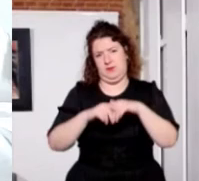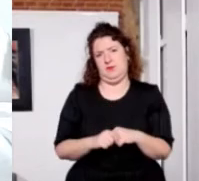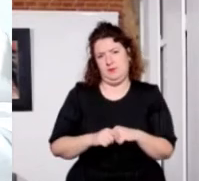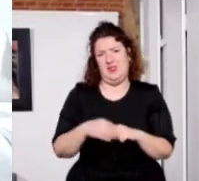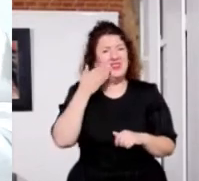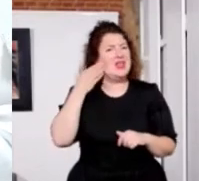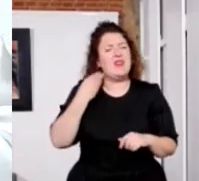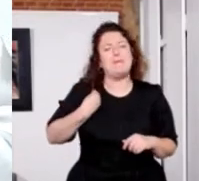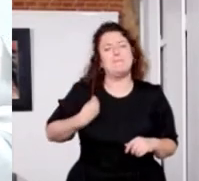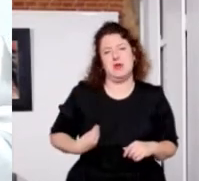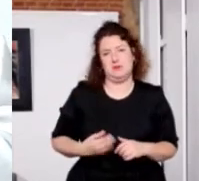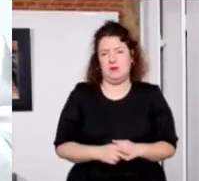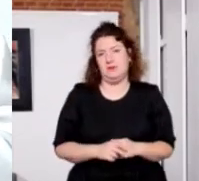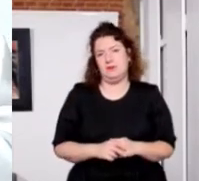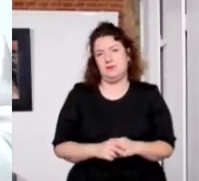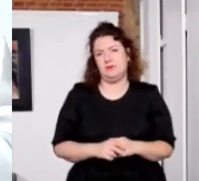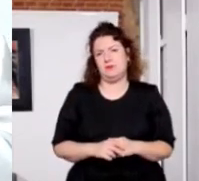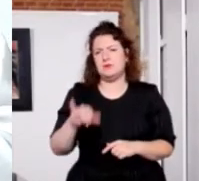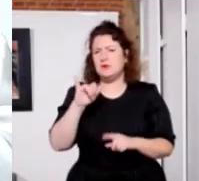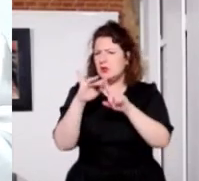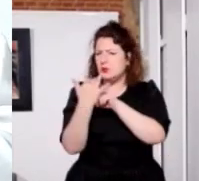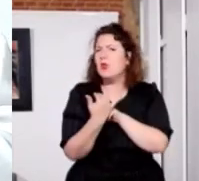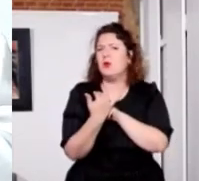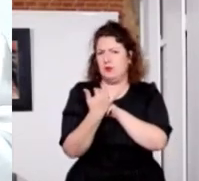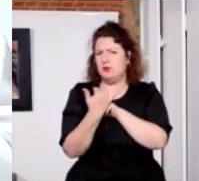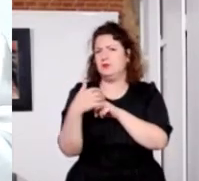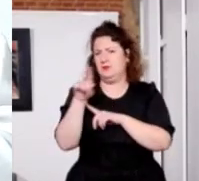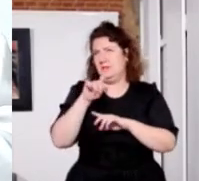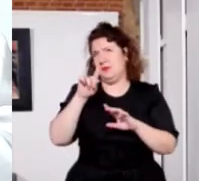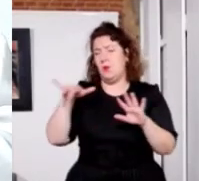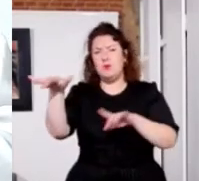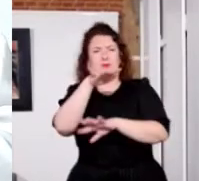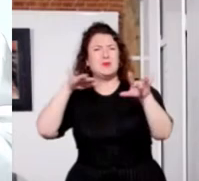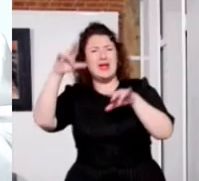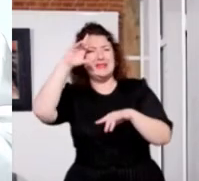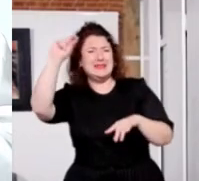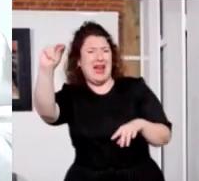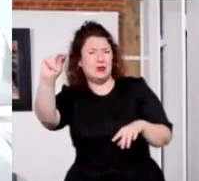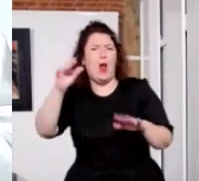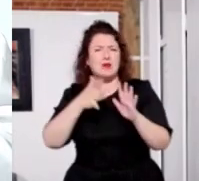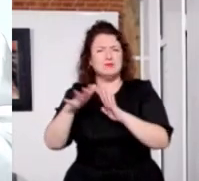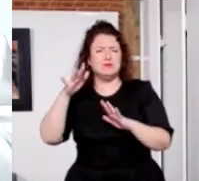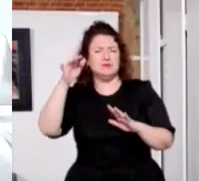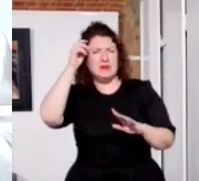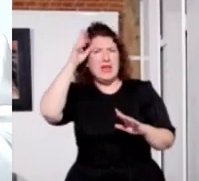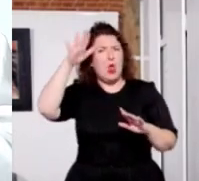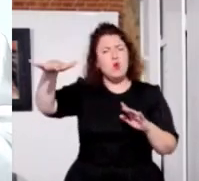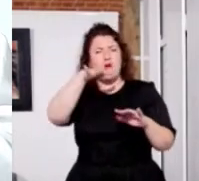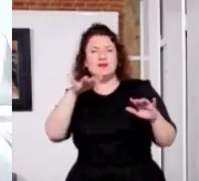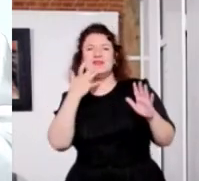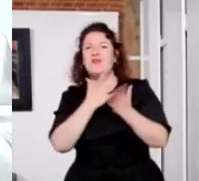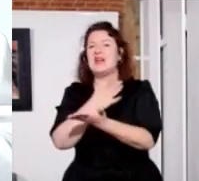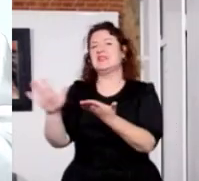Fijaros que se está dando un fenómeno que yo diría que incluso intelectual, que es la separación entre la